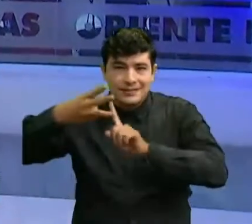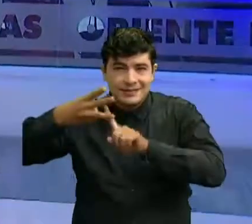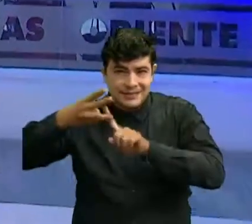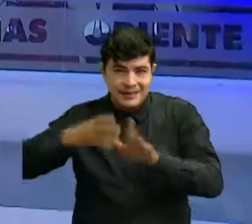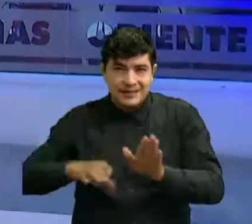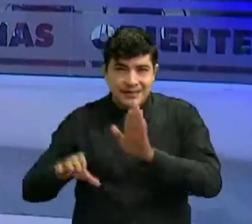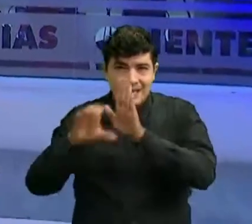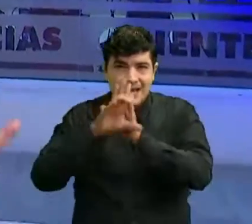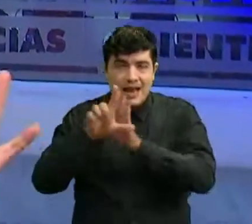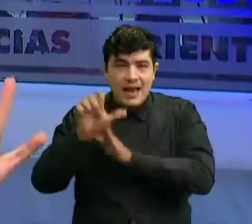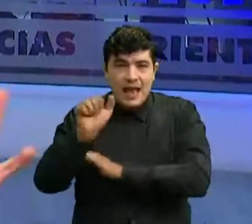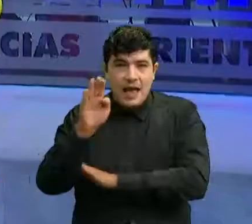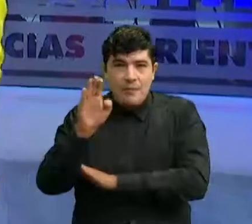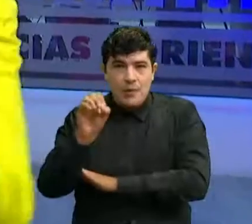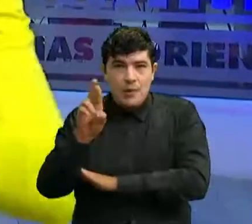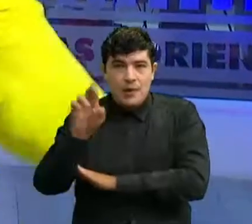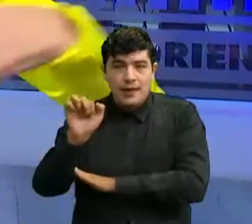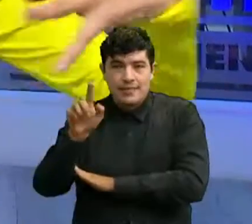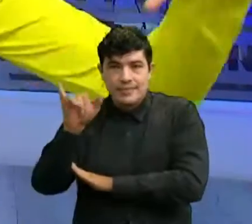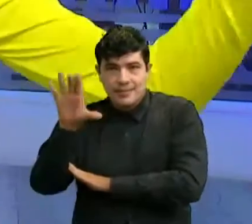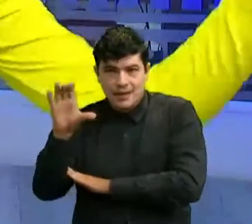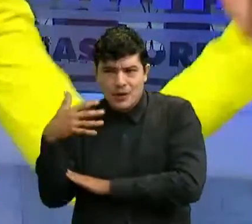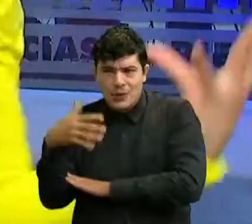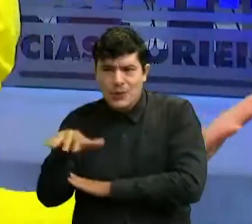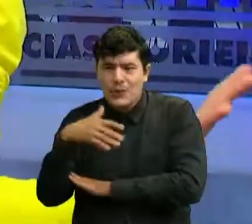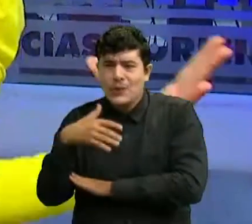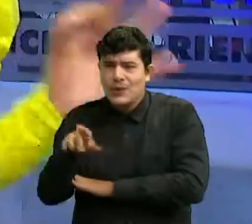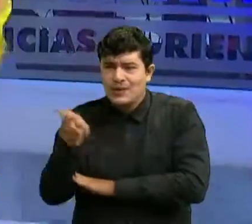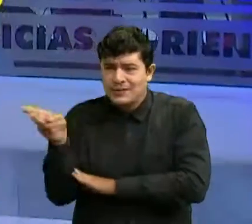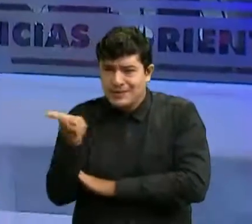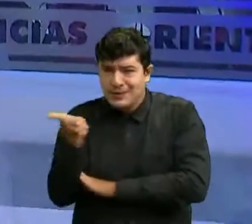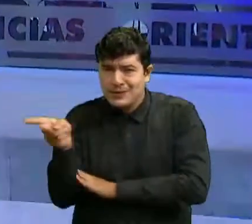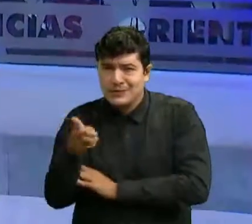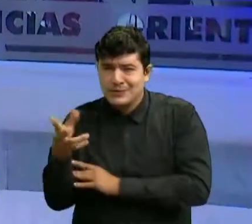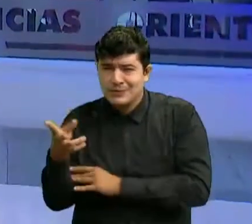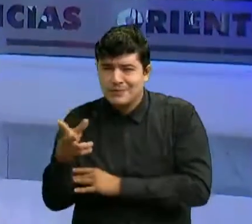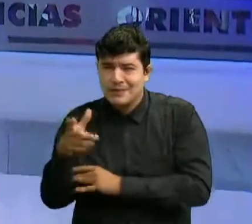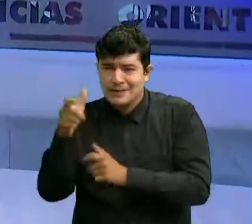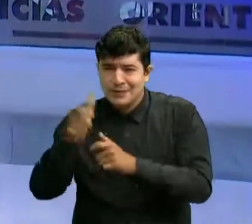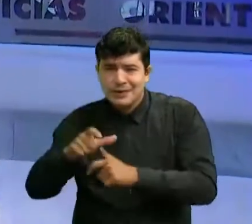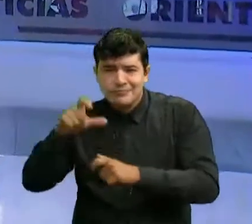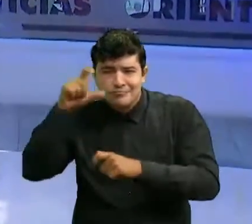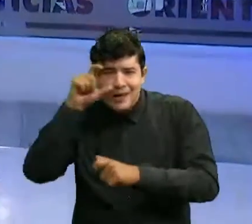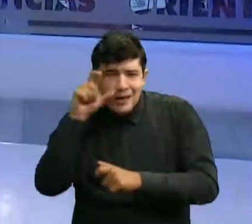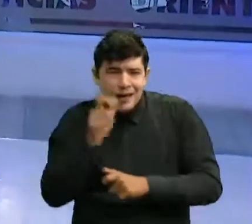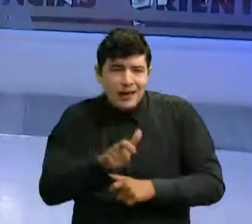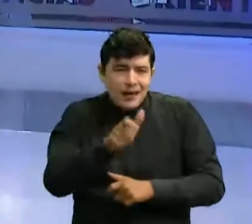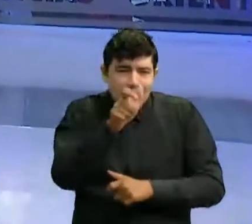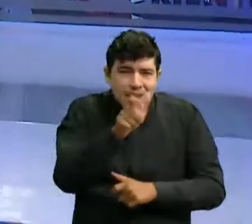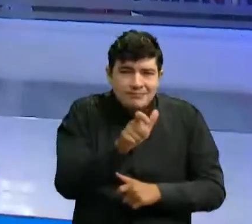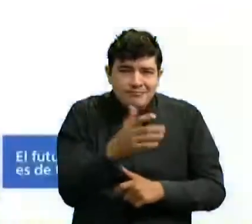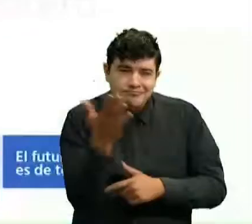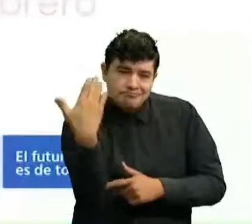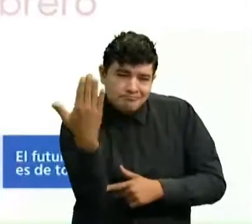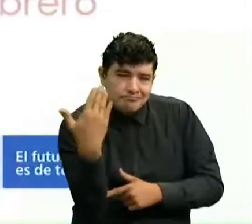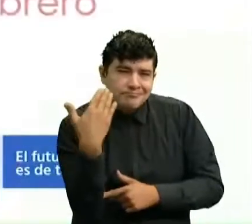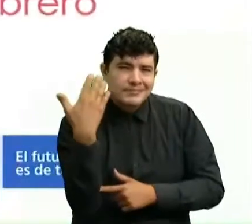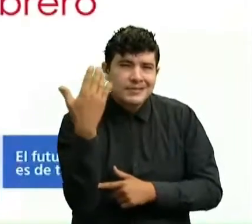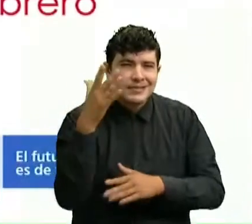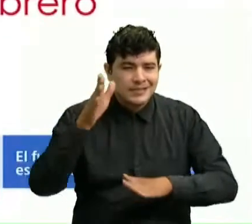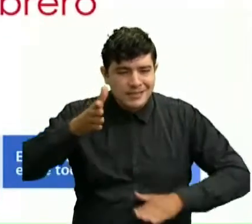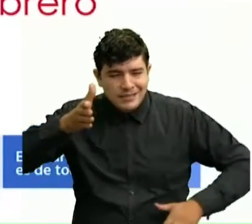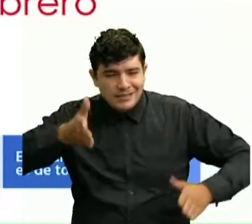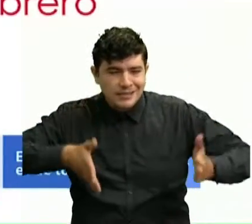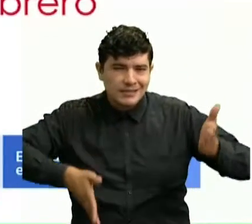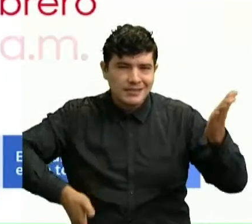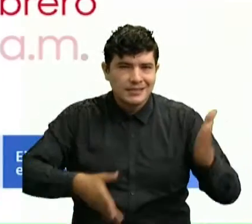Laboratic, donde Gilberto y la computadora nos llevan a conocer a través de una historia todo acerca de la internet y el computador.